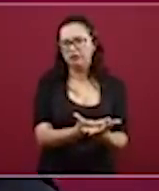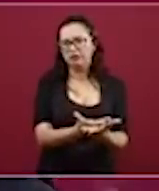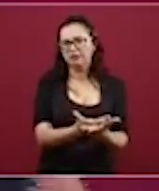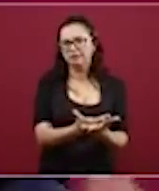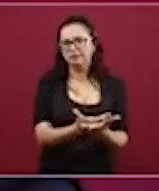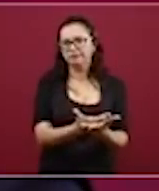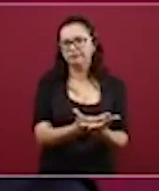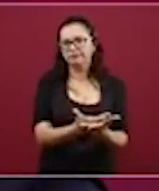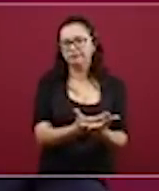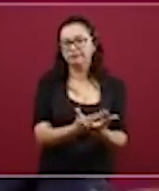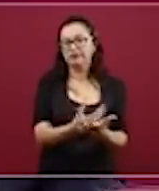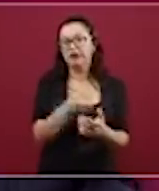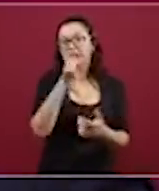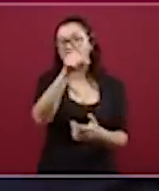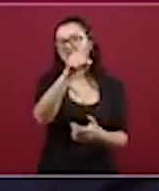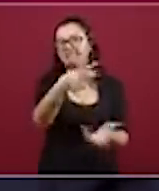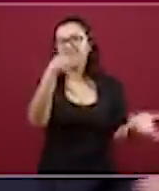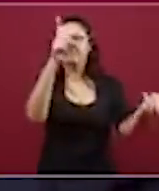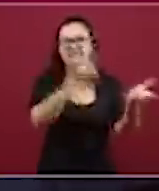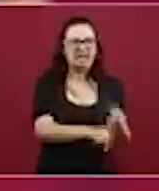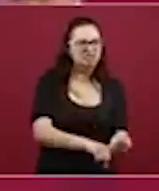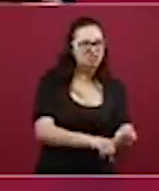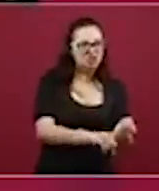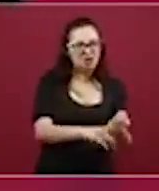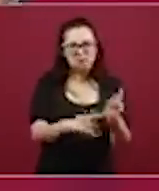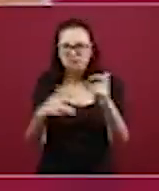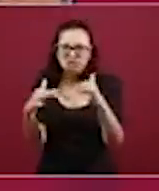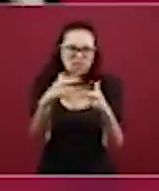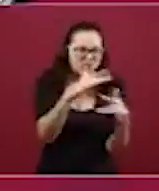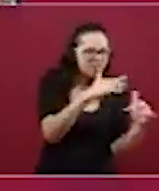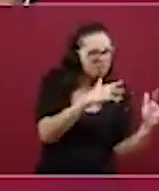pero allá adentro va a haber traición